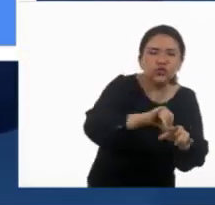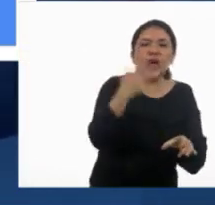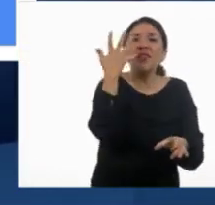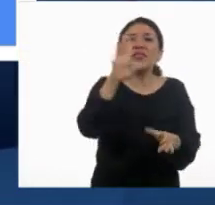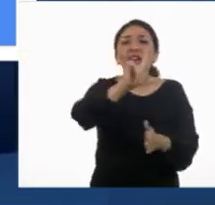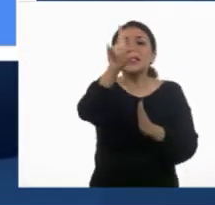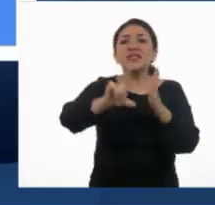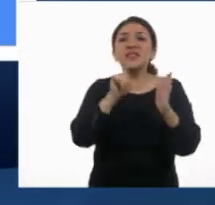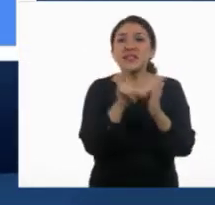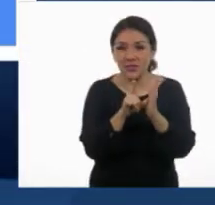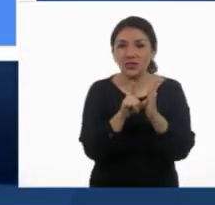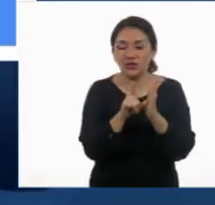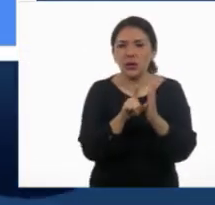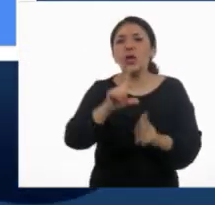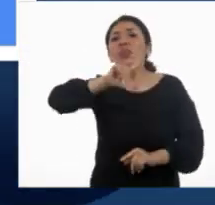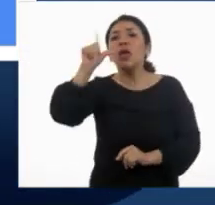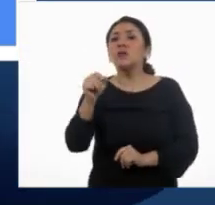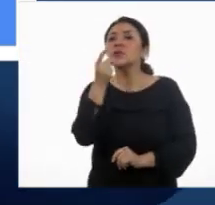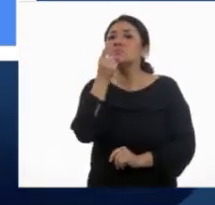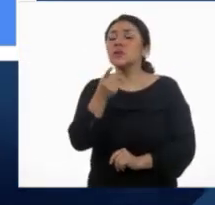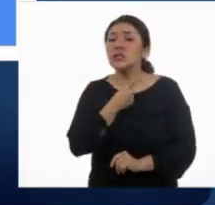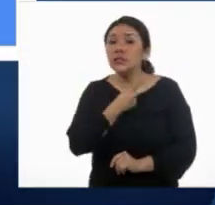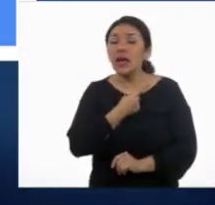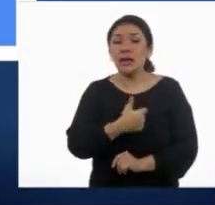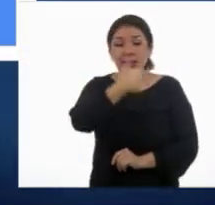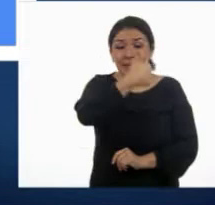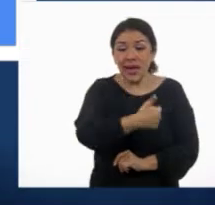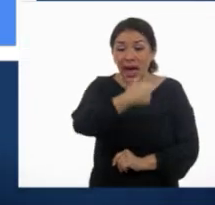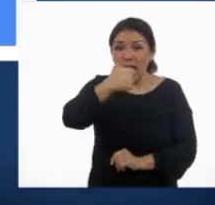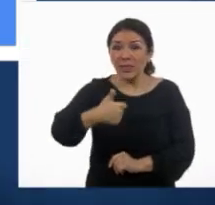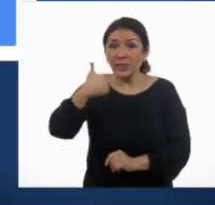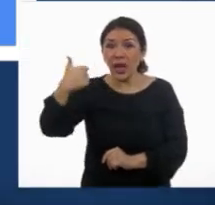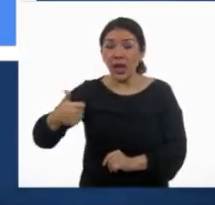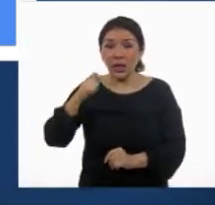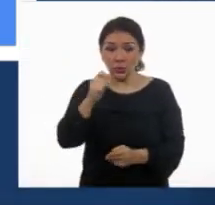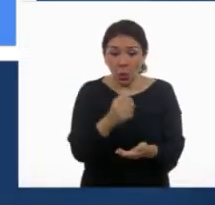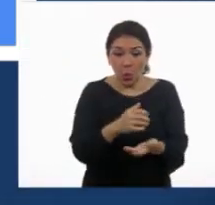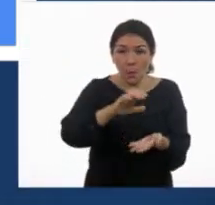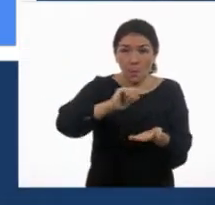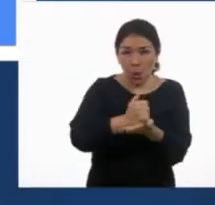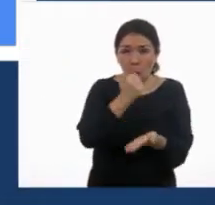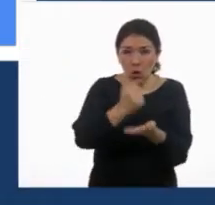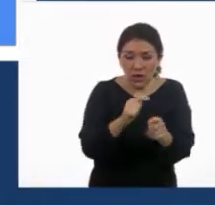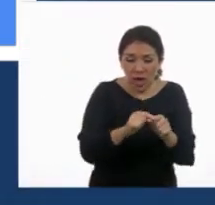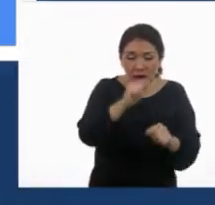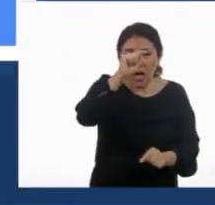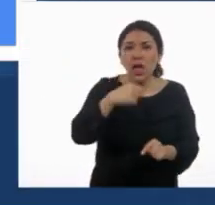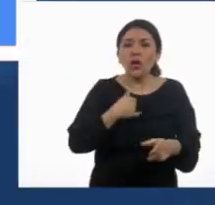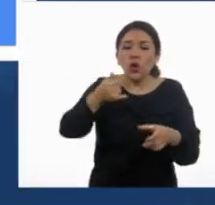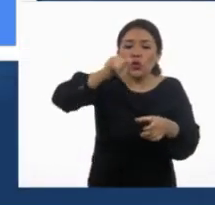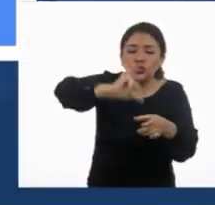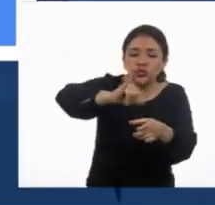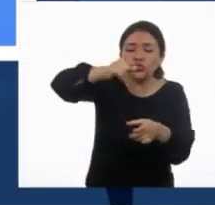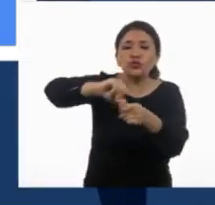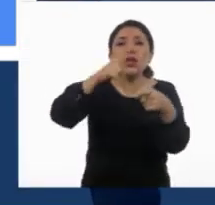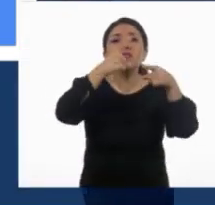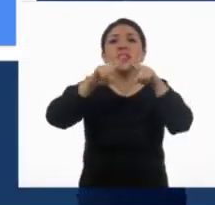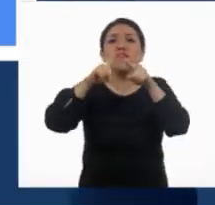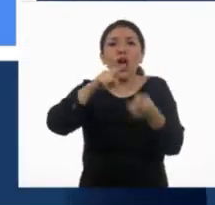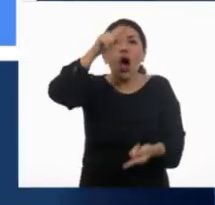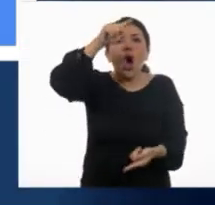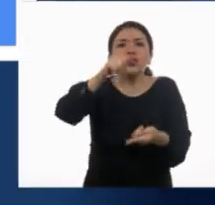litros. Y me pide que con cada bote llene botellas de diferentes